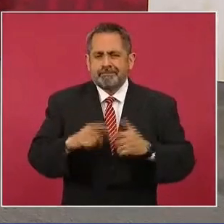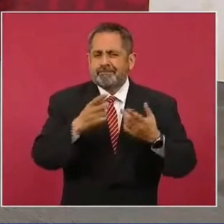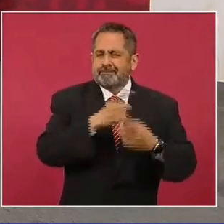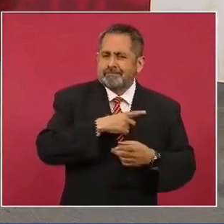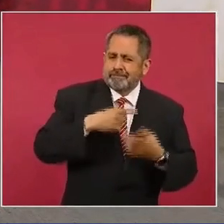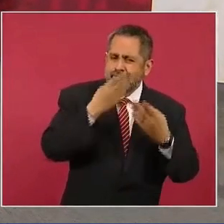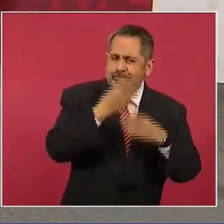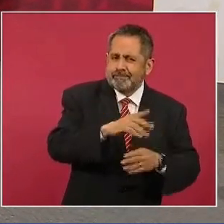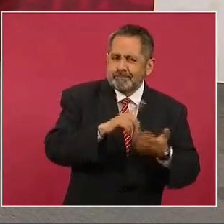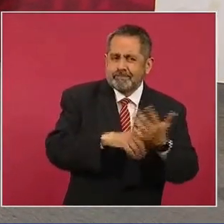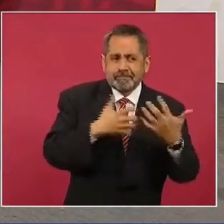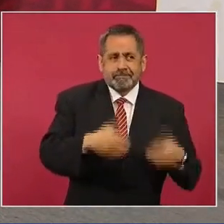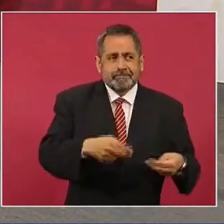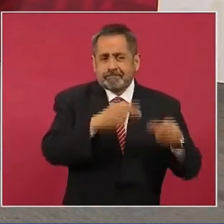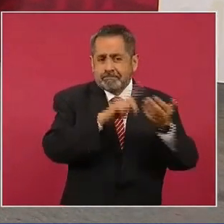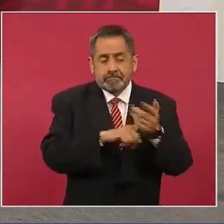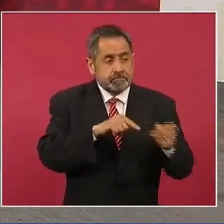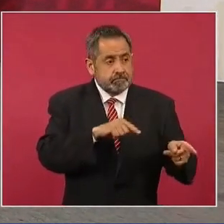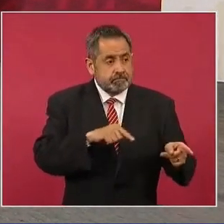bancos, de grandes empresas,